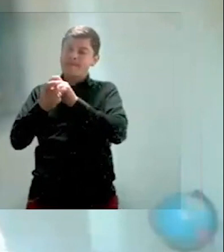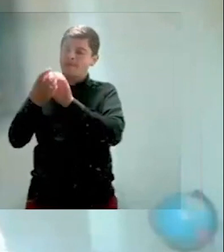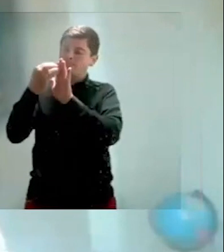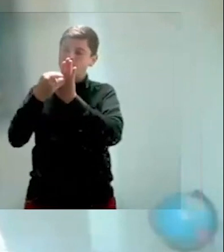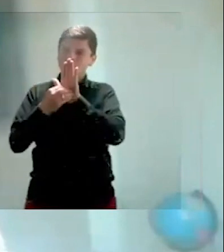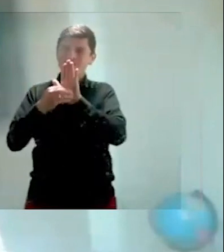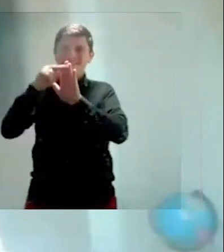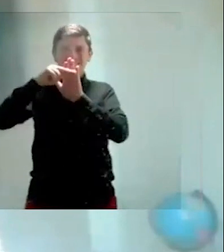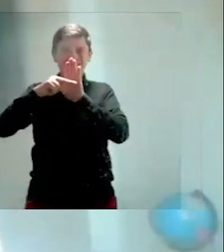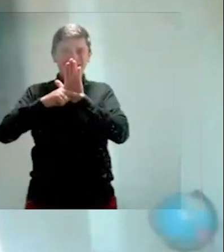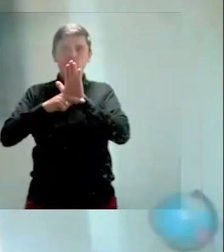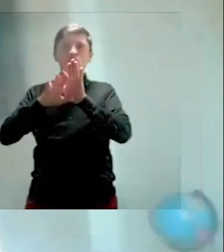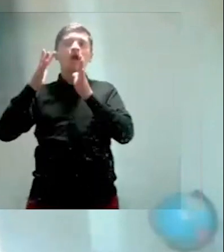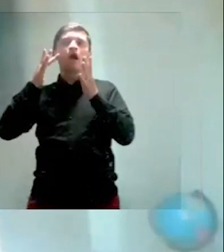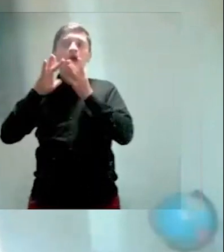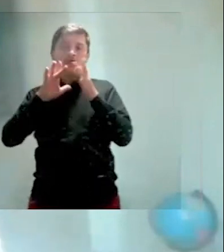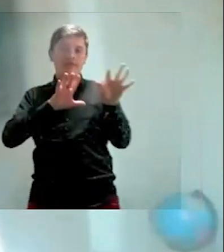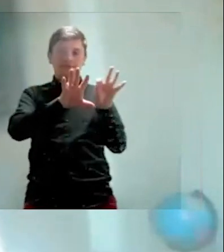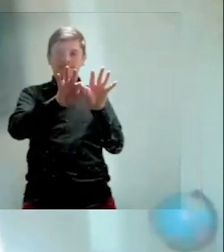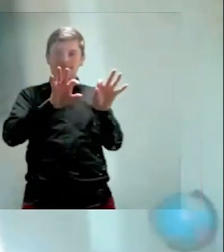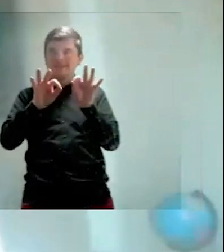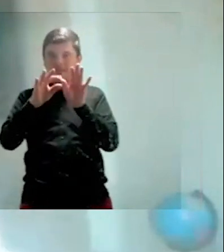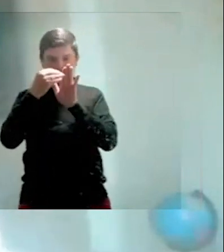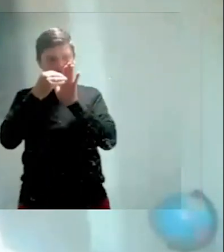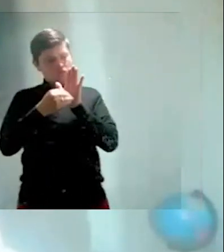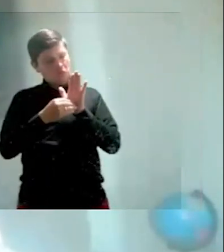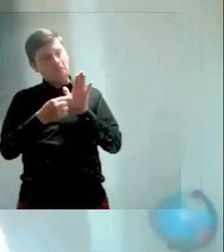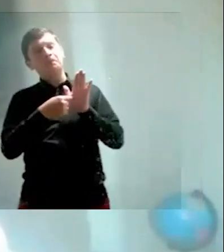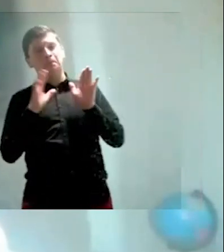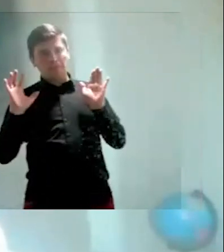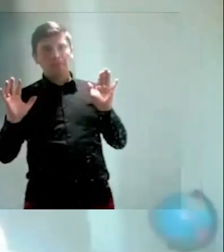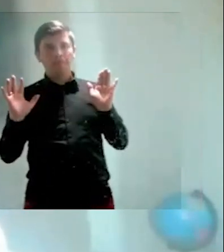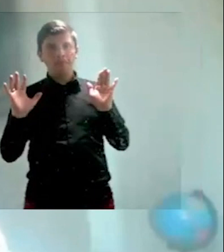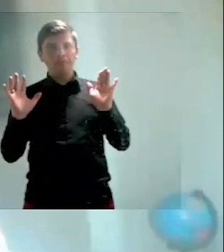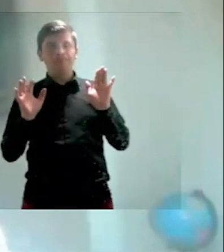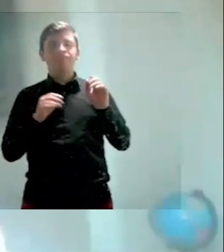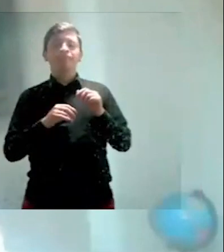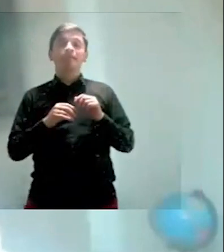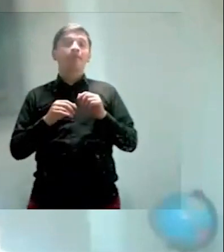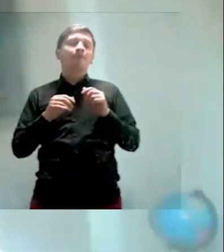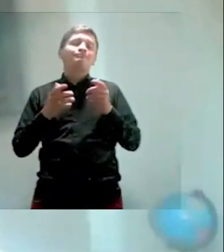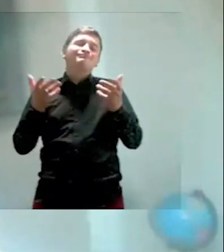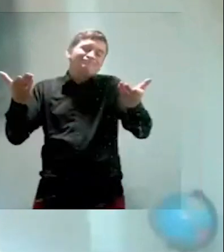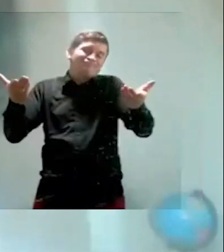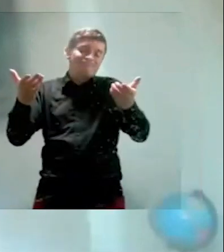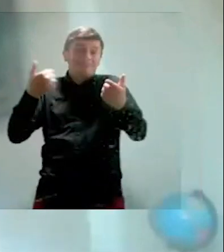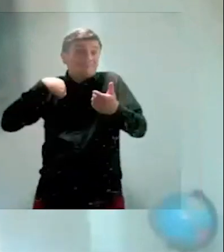de los expedientes lo tengan personas que de pronto no tienen la